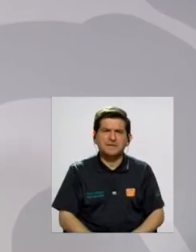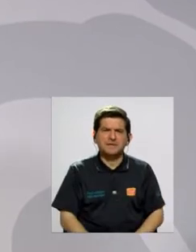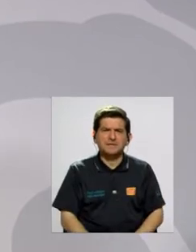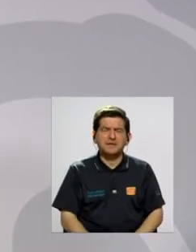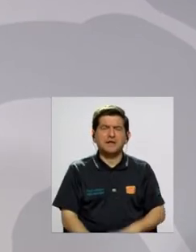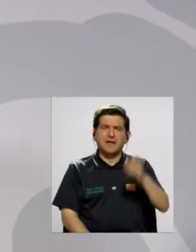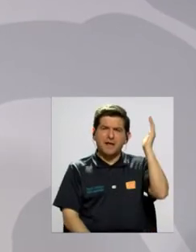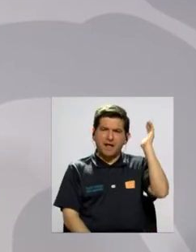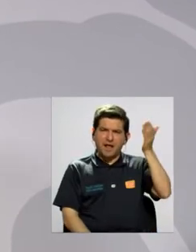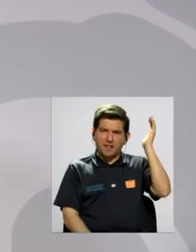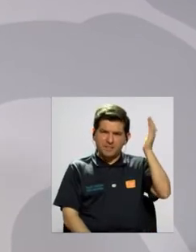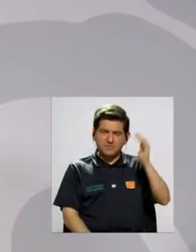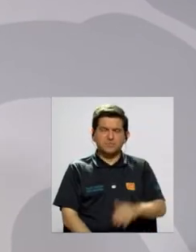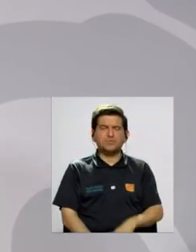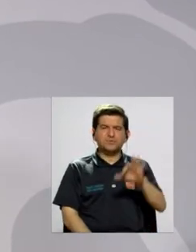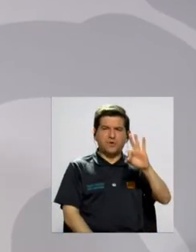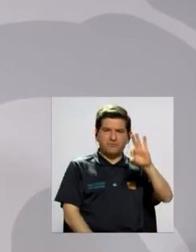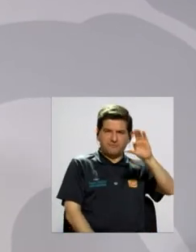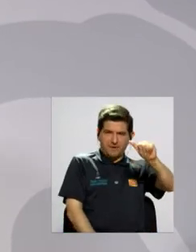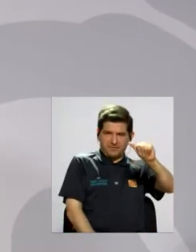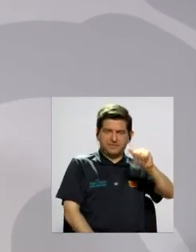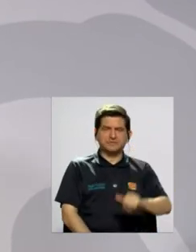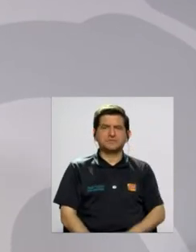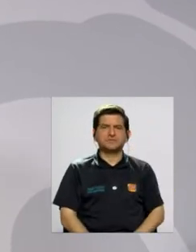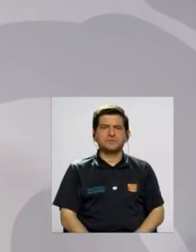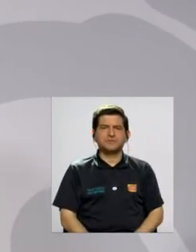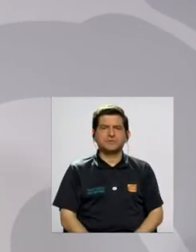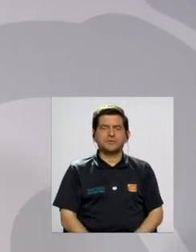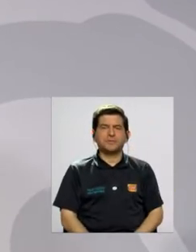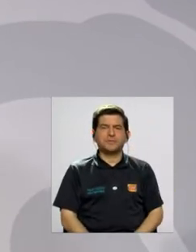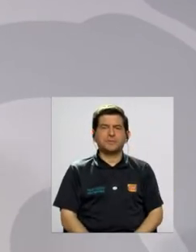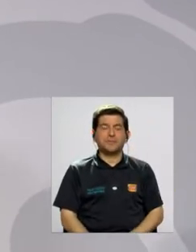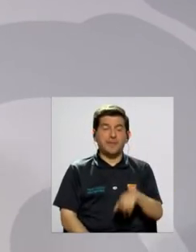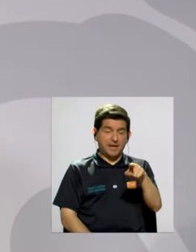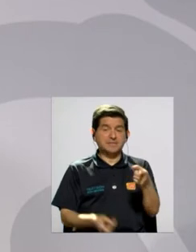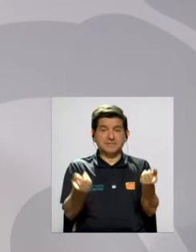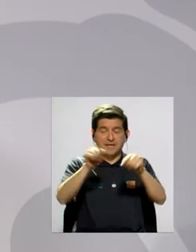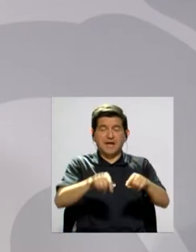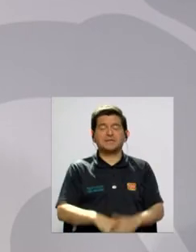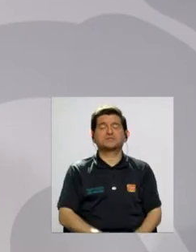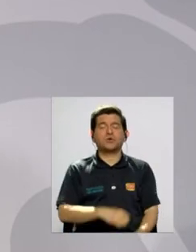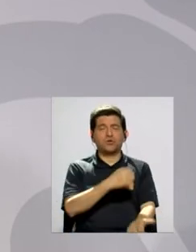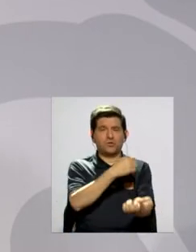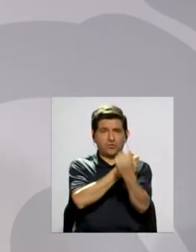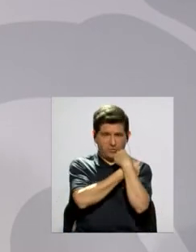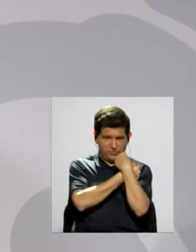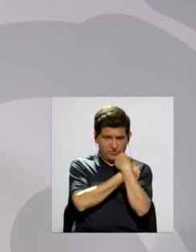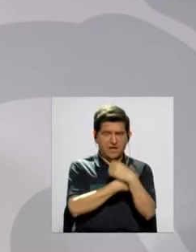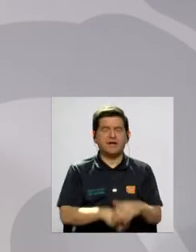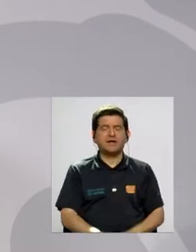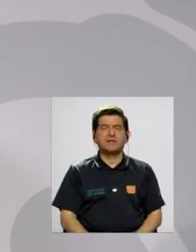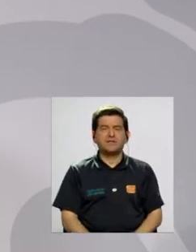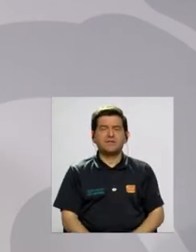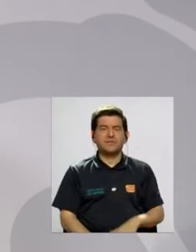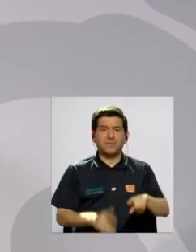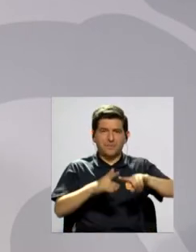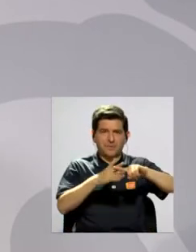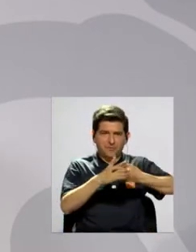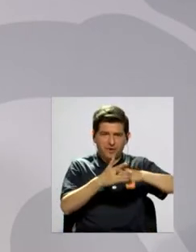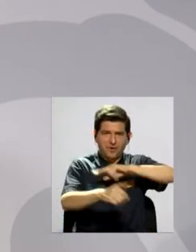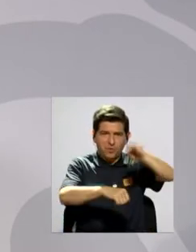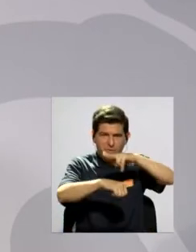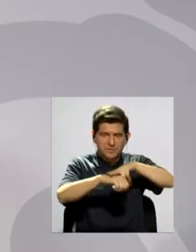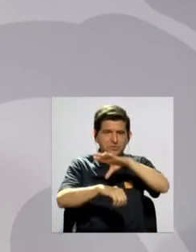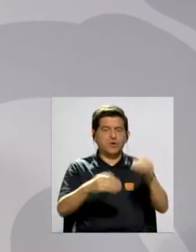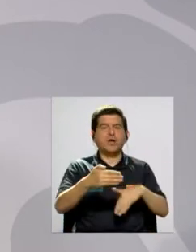el discurso de Fabricio Alvarado, de Derrota, en este caso del Partido de Renovación Nacional, y